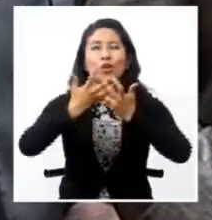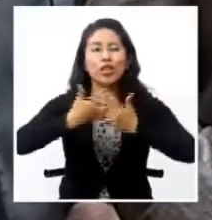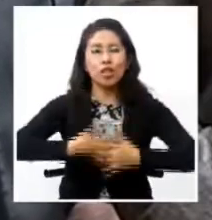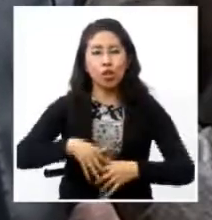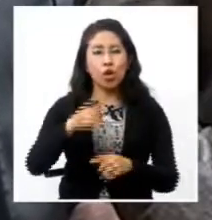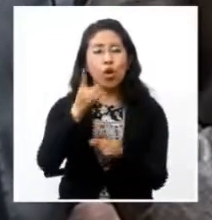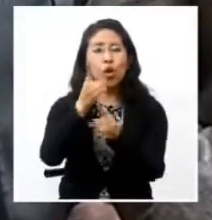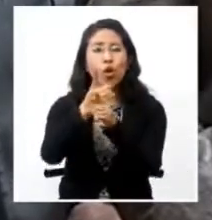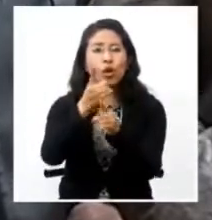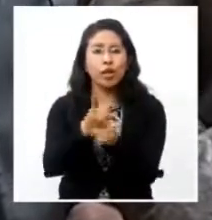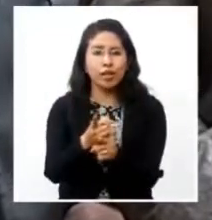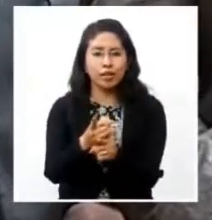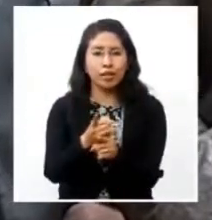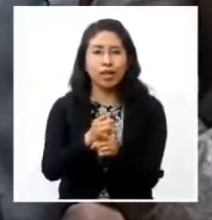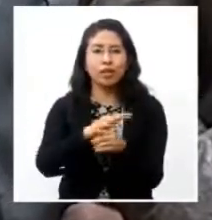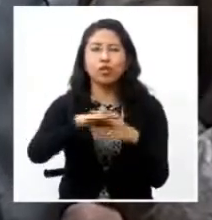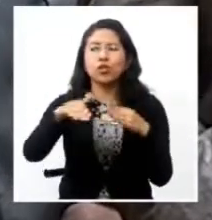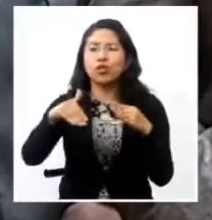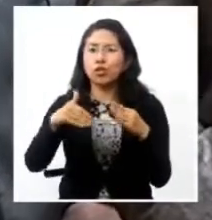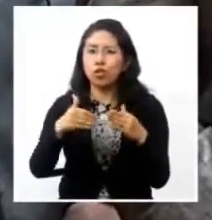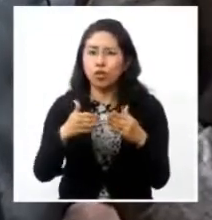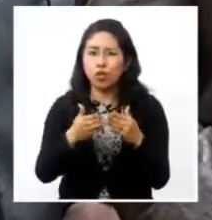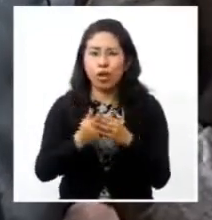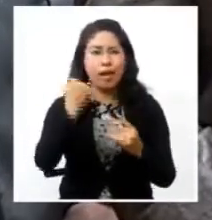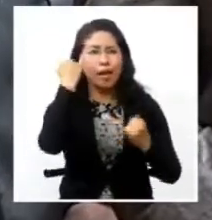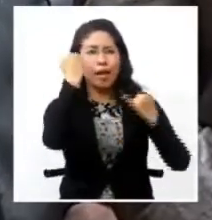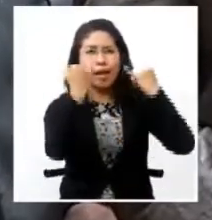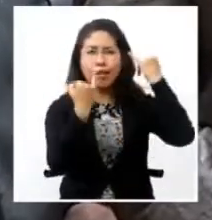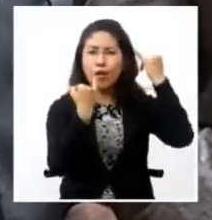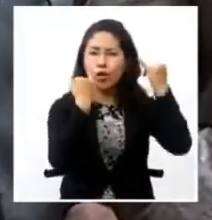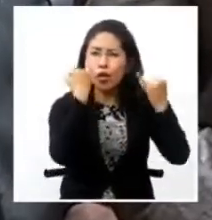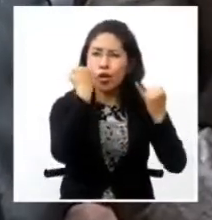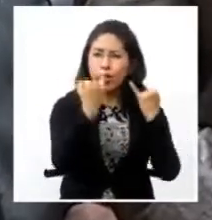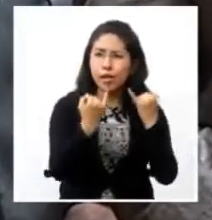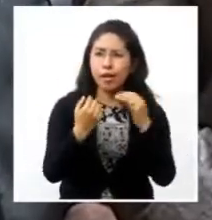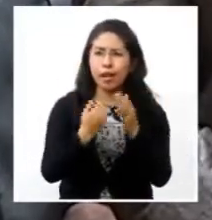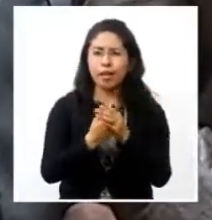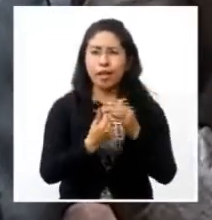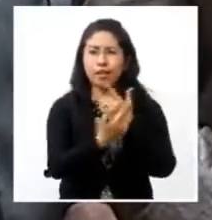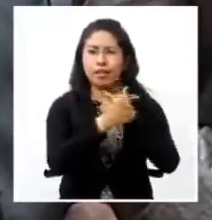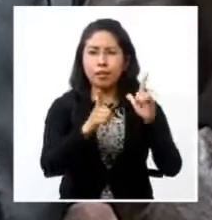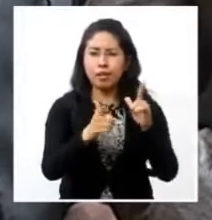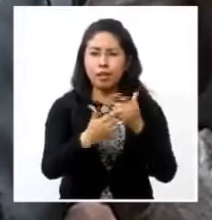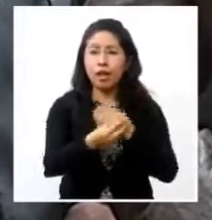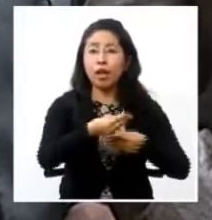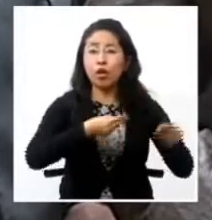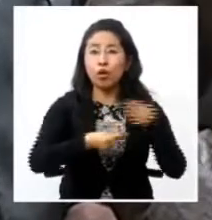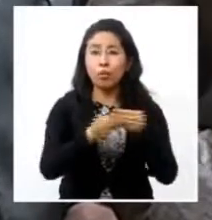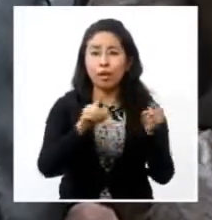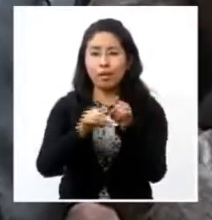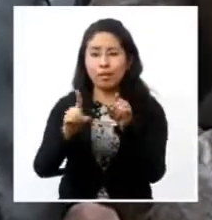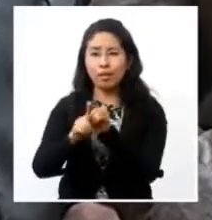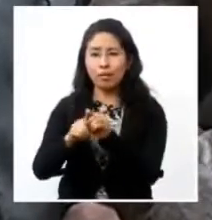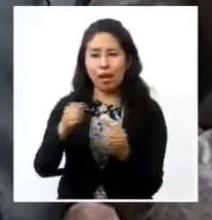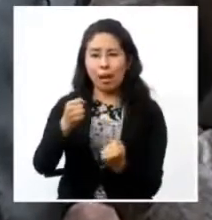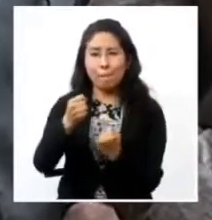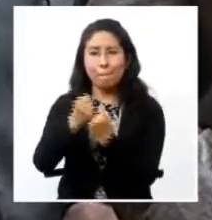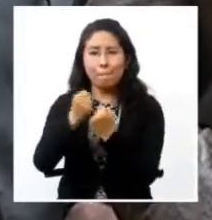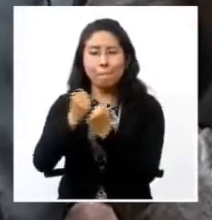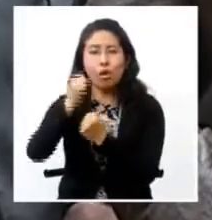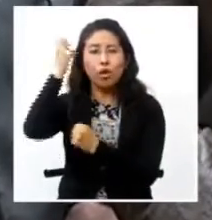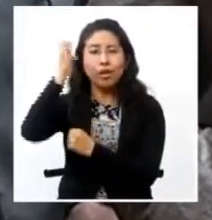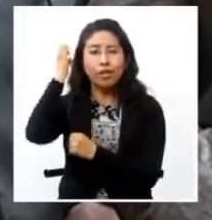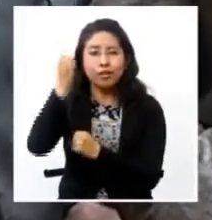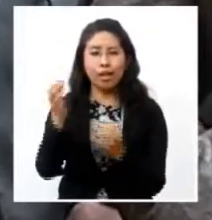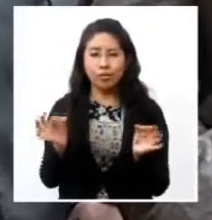liberada de todo prejuicio ideológico entre la libertad económica y el apoyo estatal a